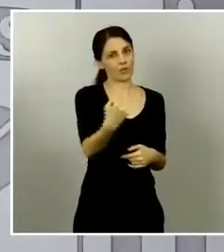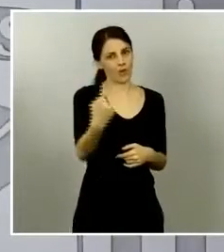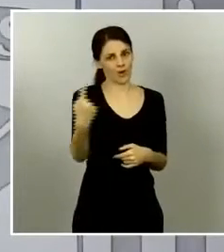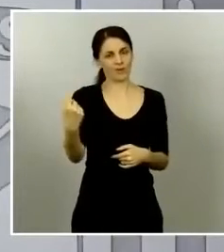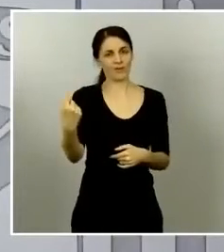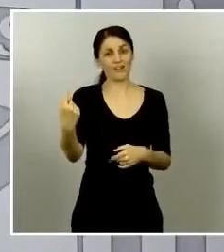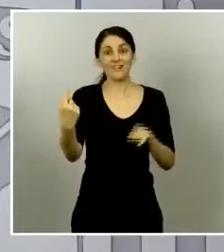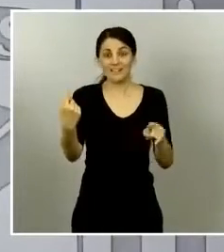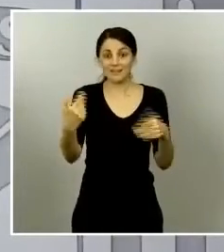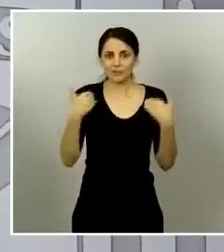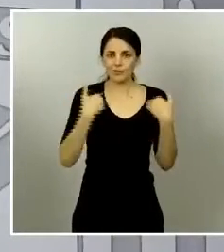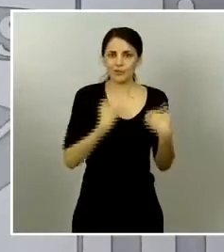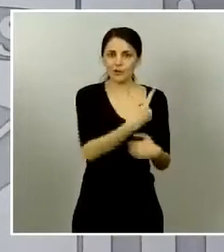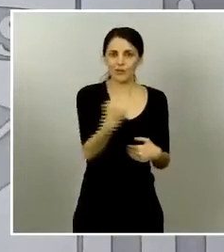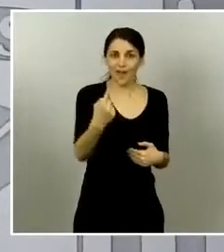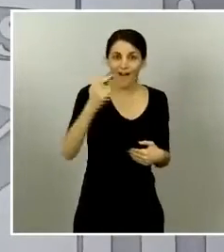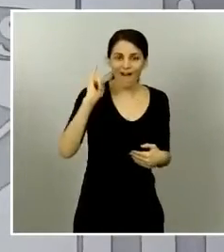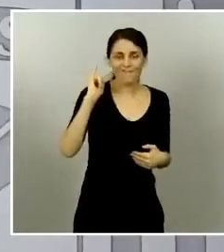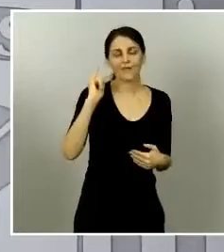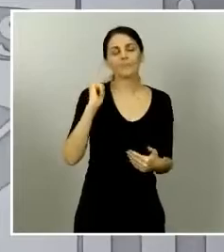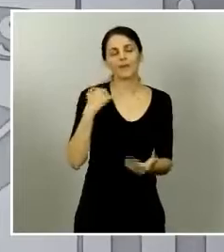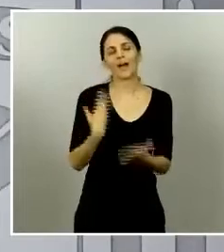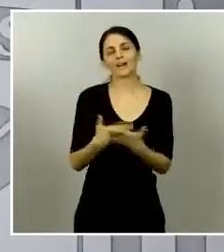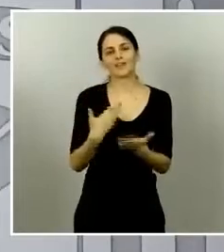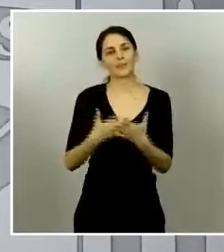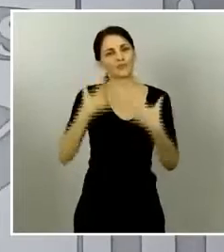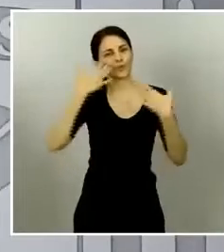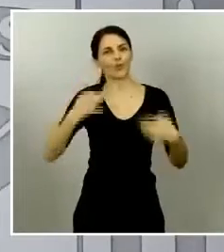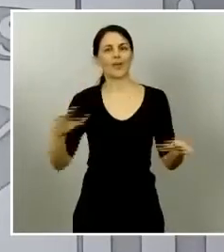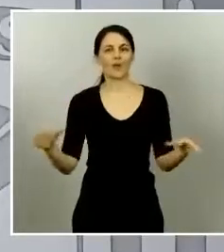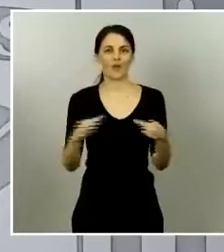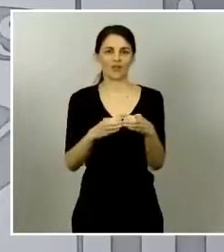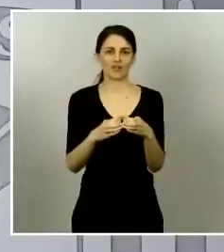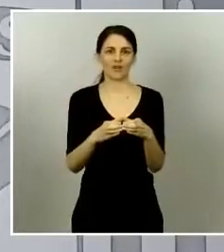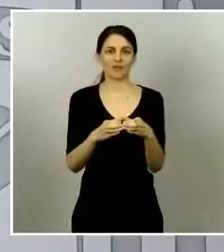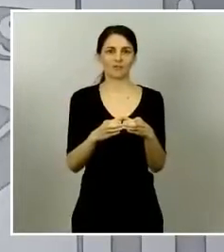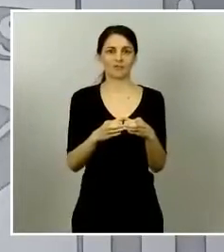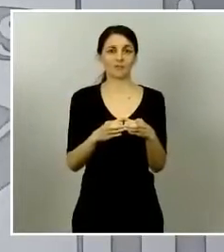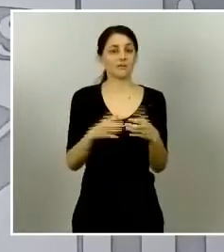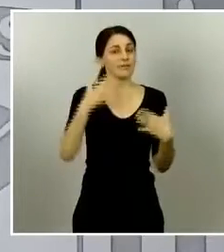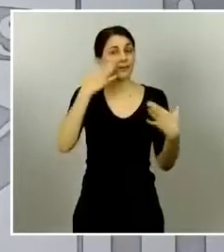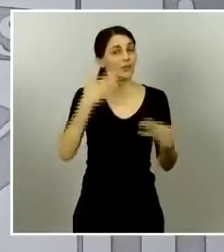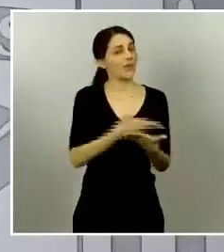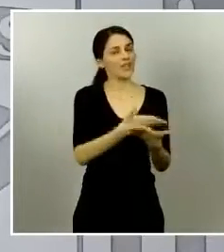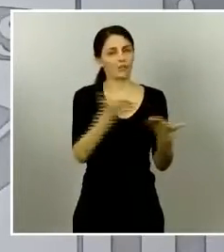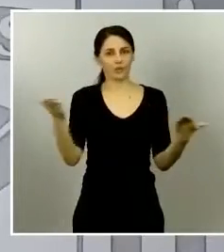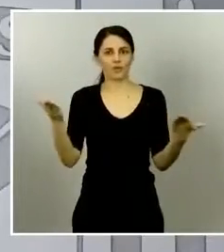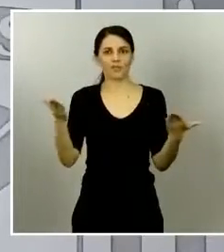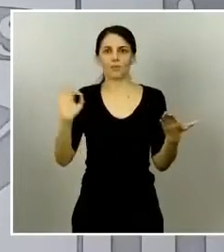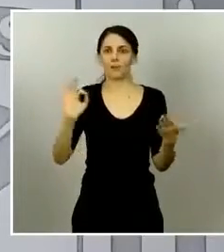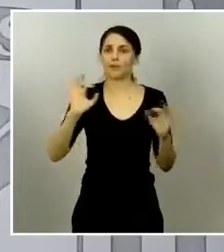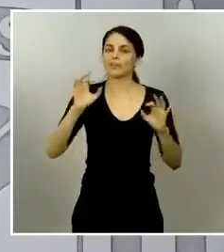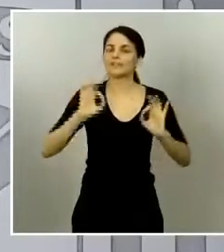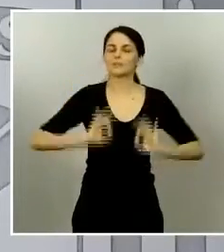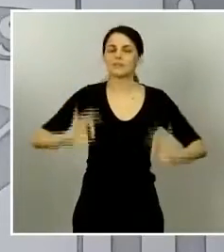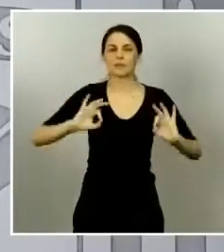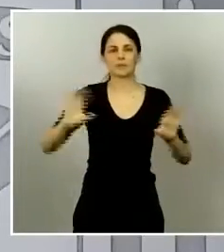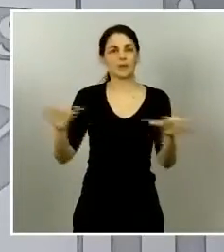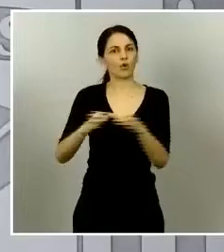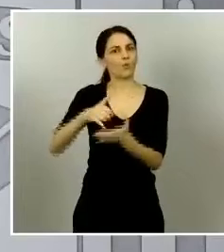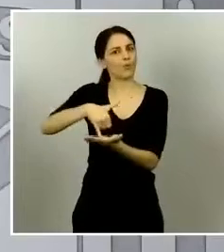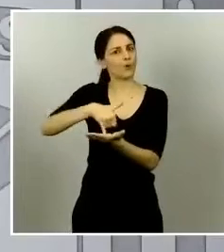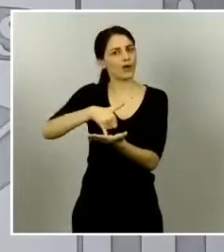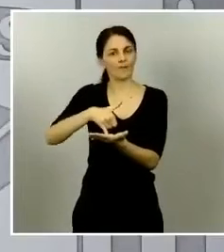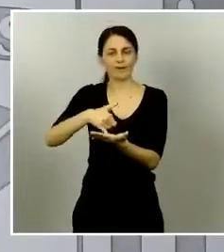la responsabilidad individual, que es justamente la que garantiza esta seguridad colectiva, la seguridad de todos y